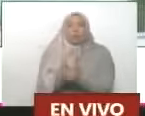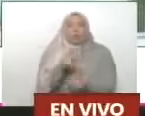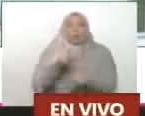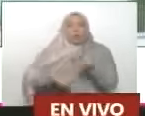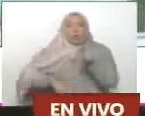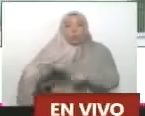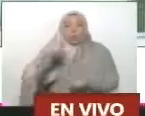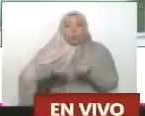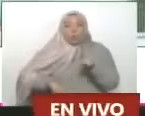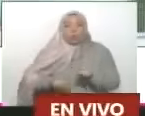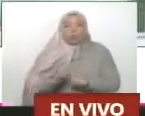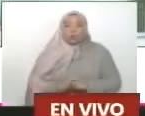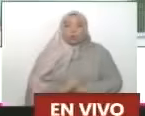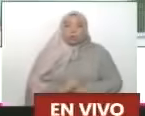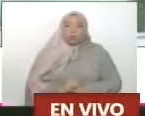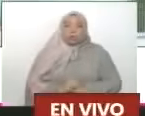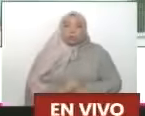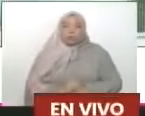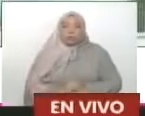materiales.